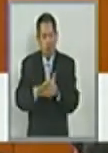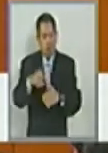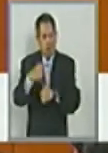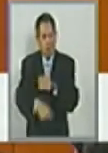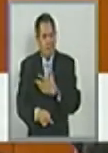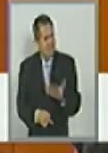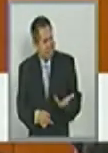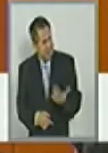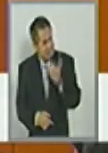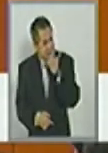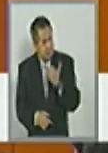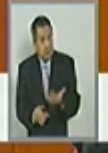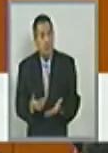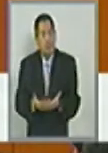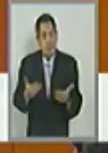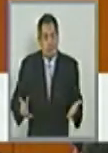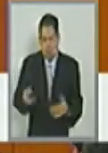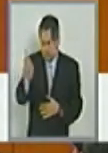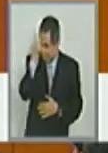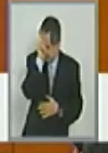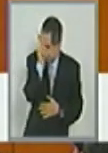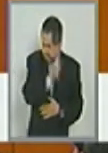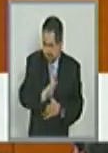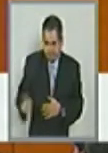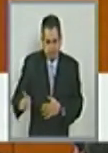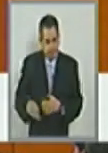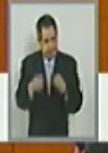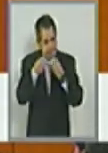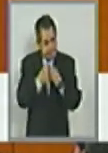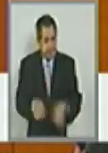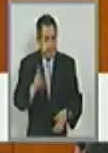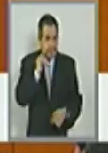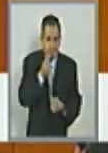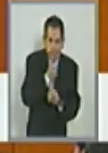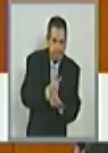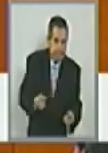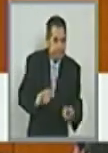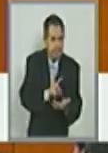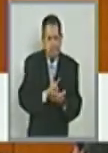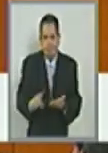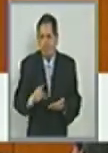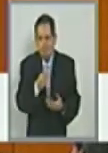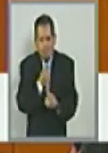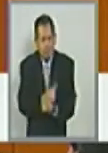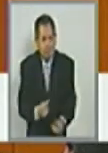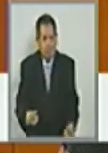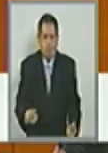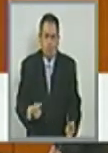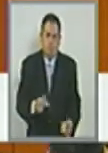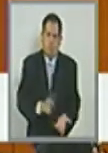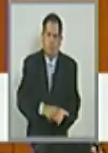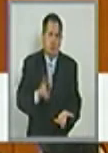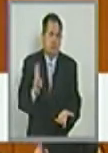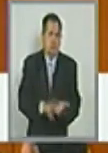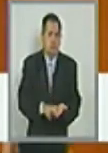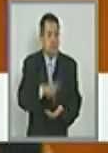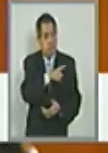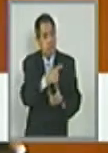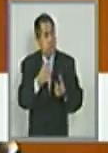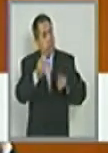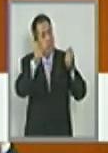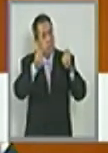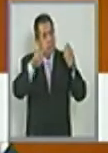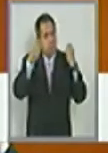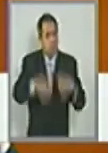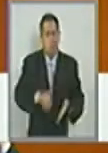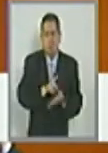tales, sino que ahora atentan en contra de los derechos de las más vulnerables, que son las niñas y los niños.